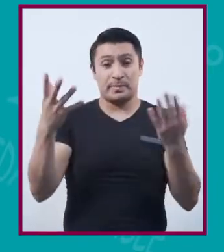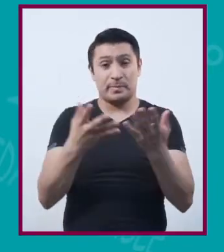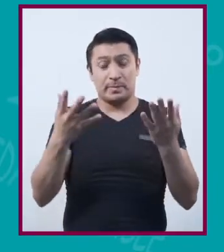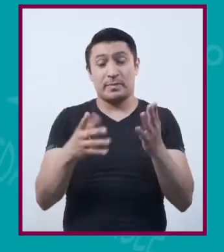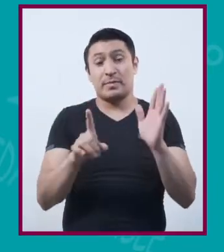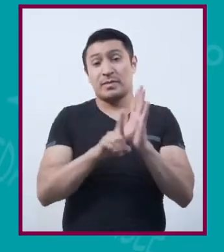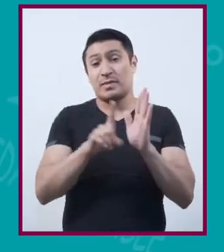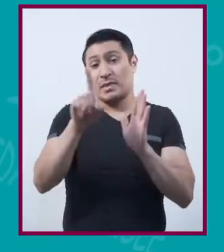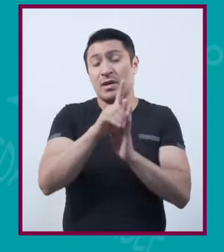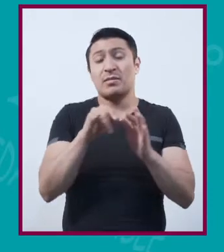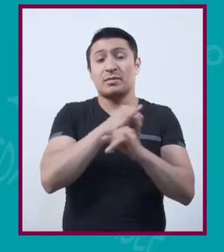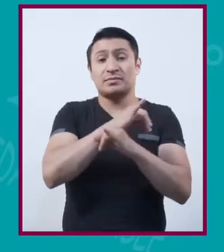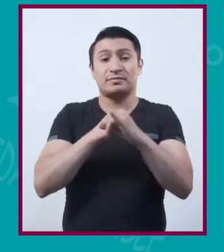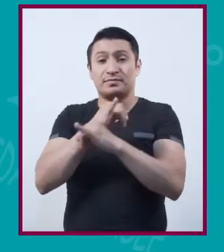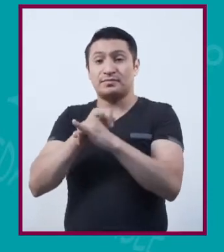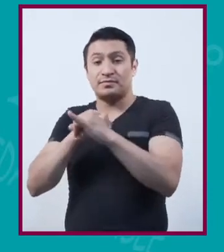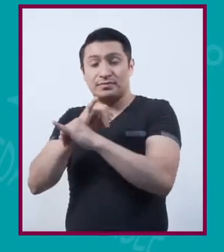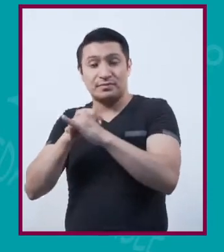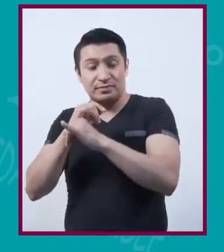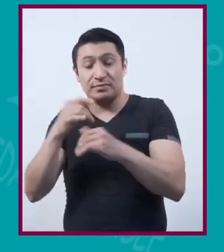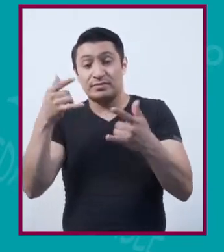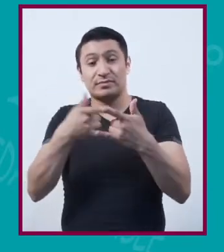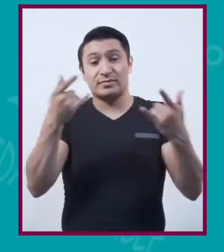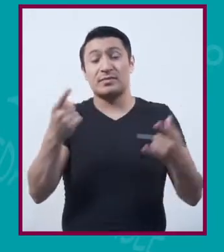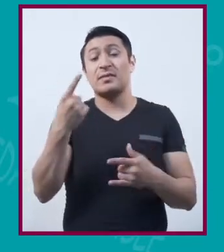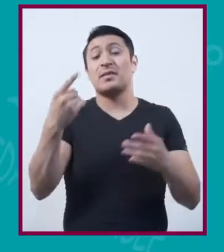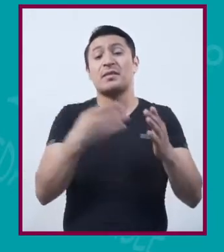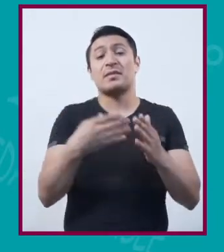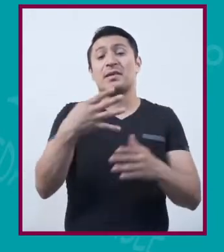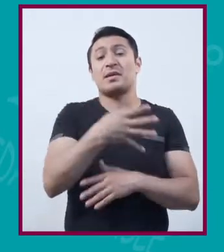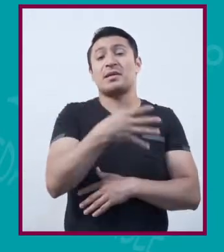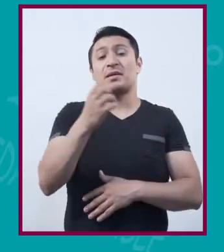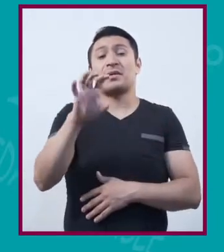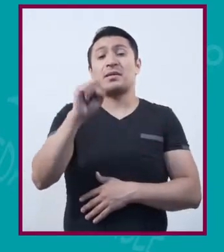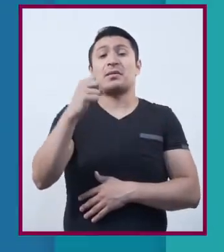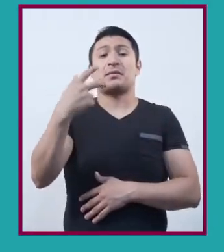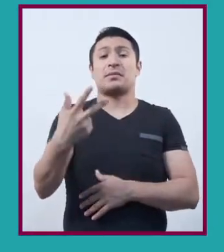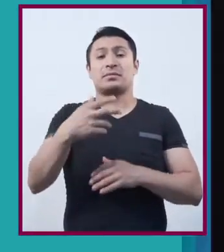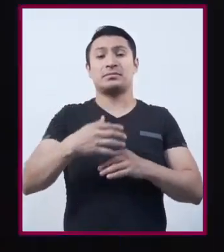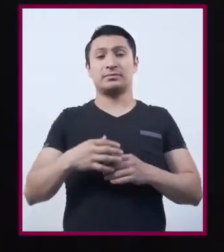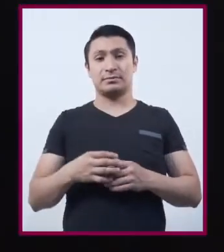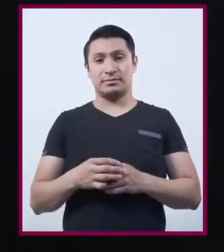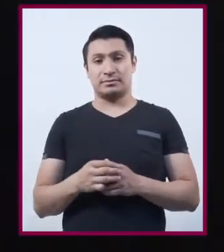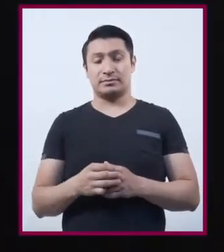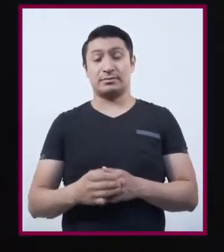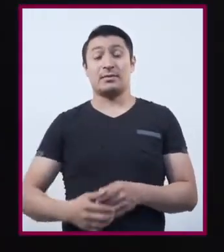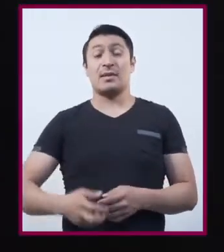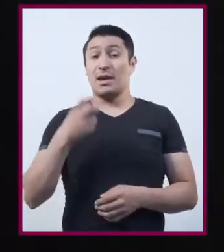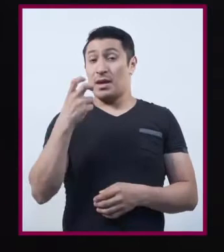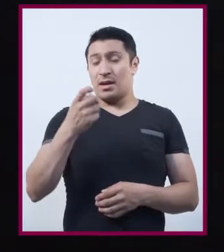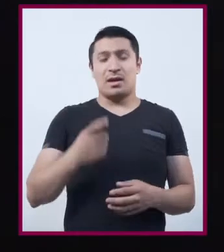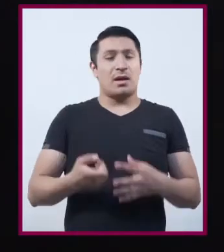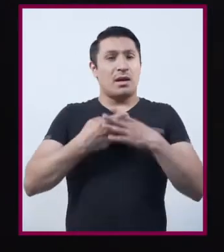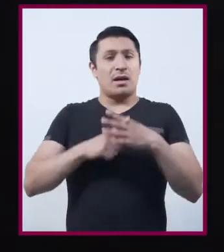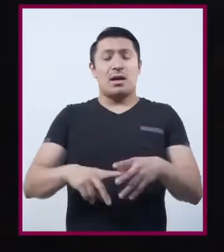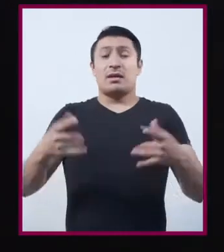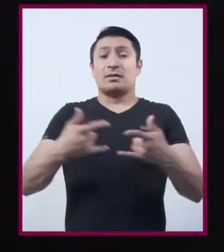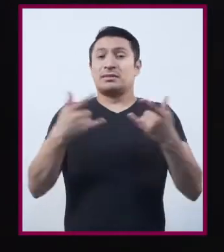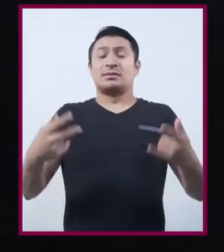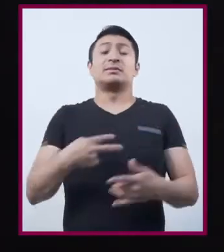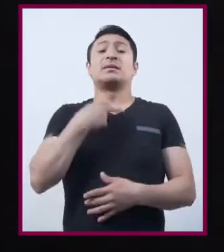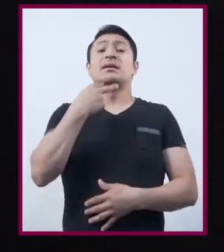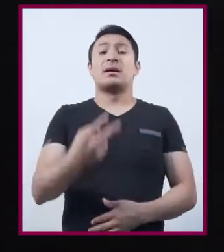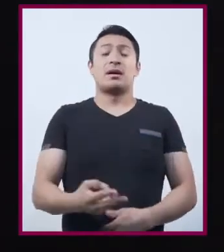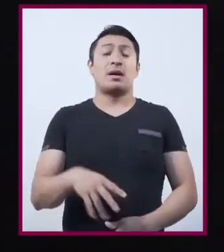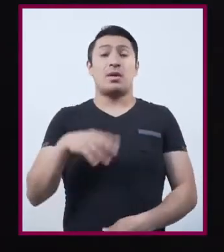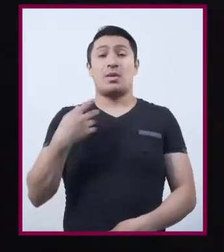el Departamento de Investigaciones Históricas en 1968. A partir de entonces, la historia oral comenzó a